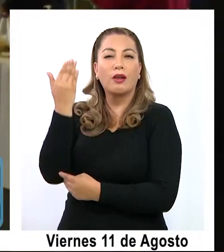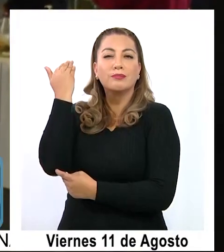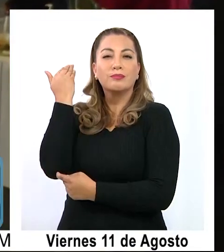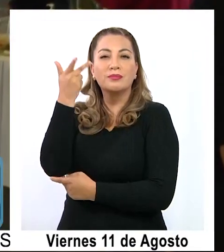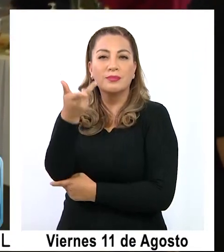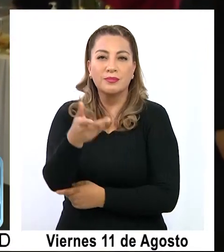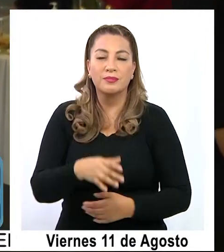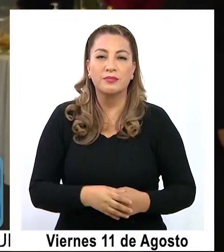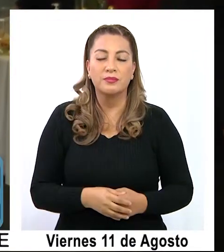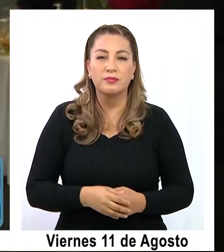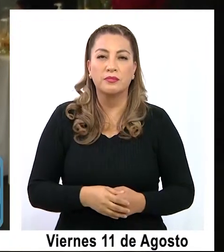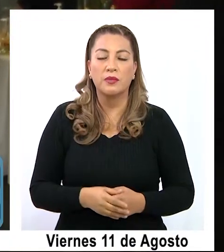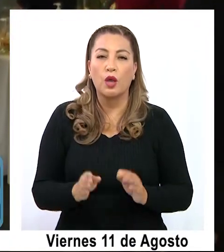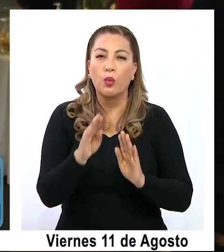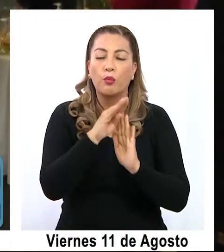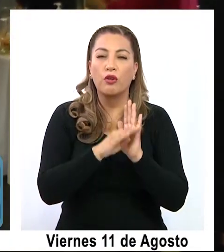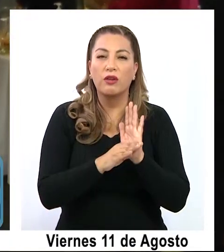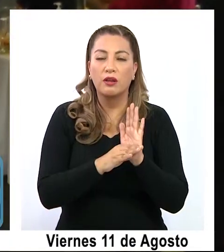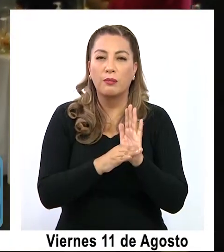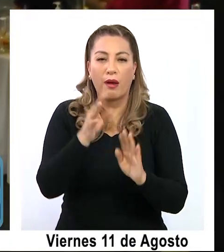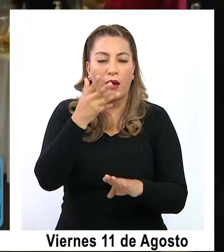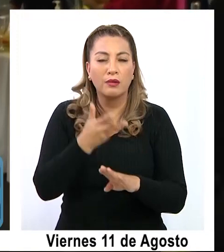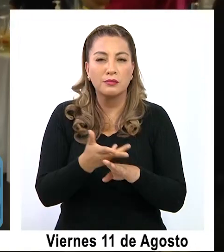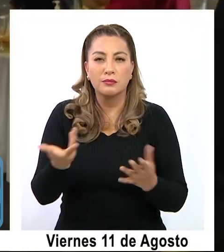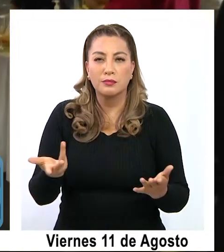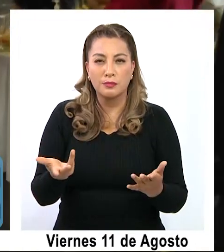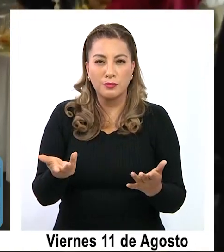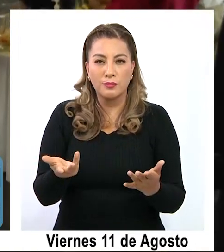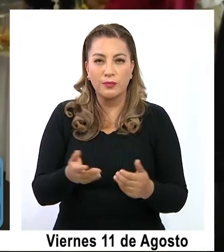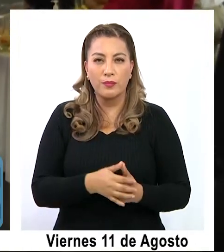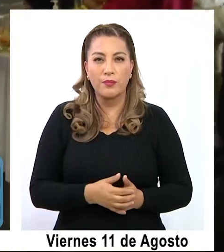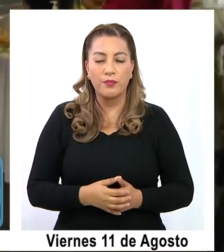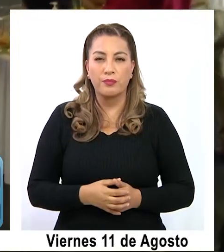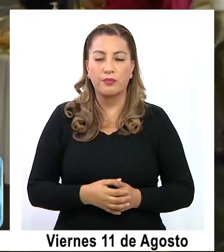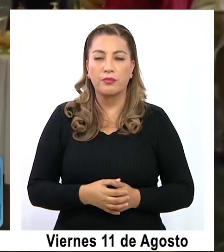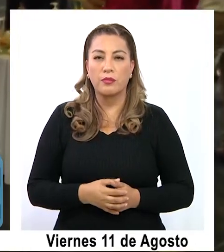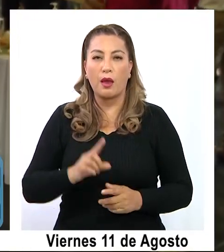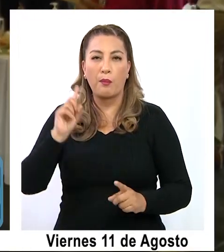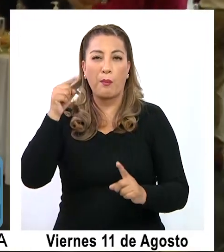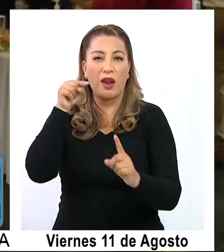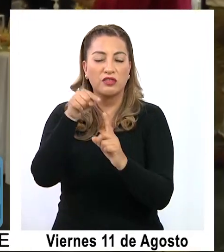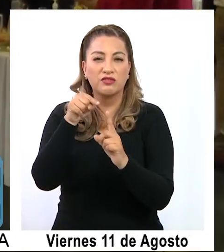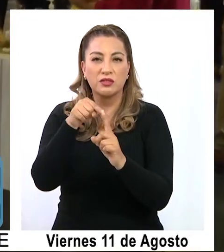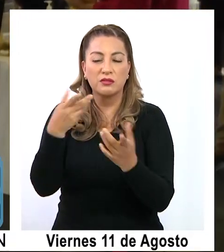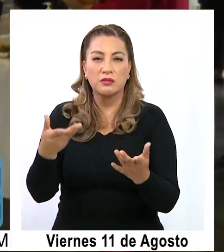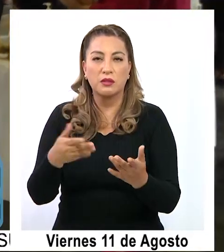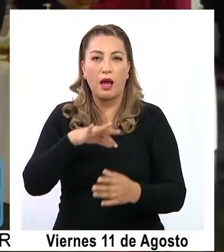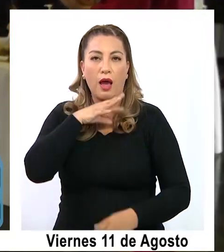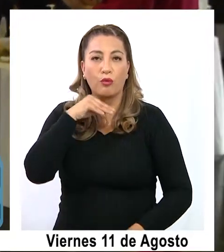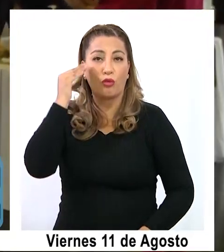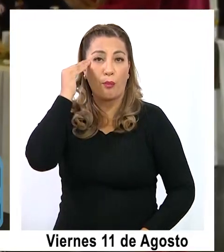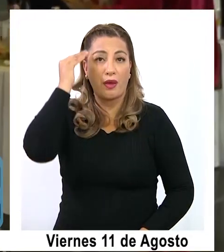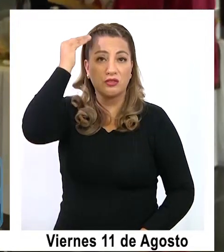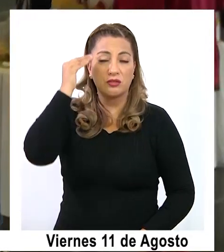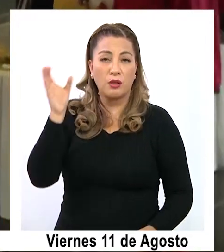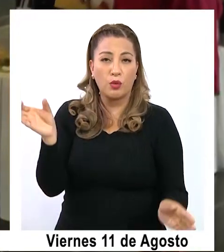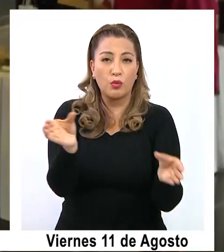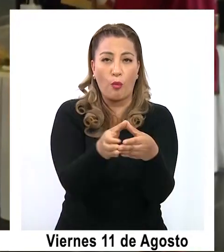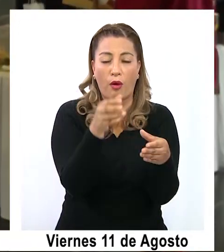El programa tiene como principal parte a los adultos mayores,